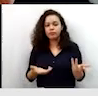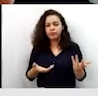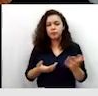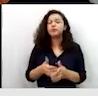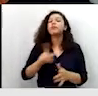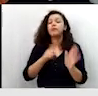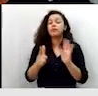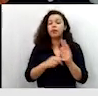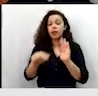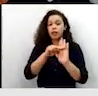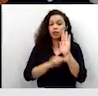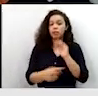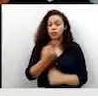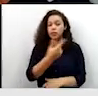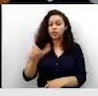norma 127 SSA